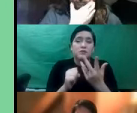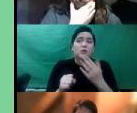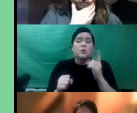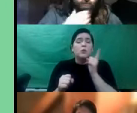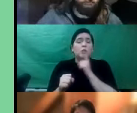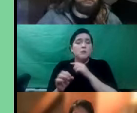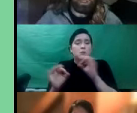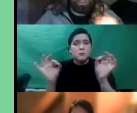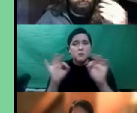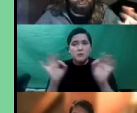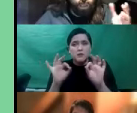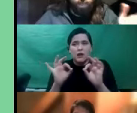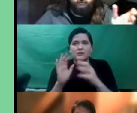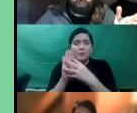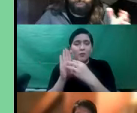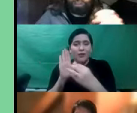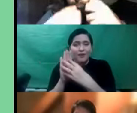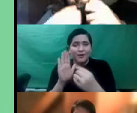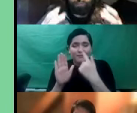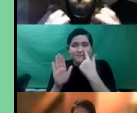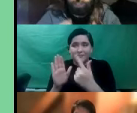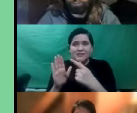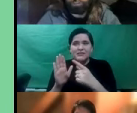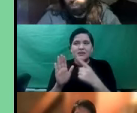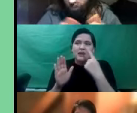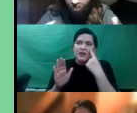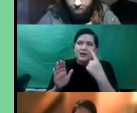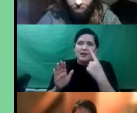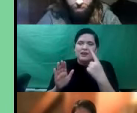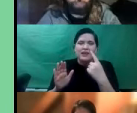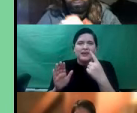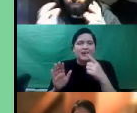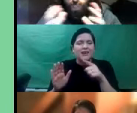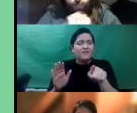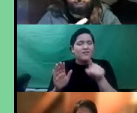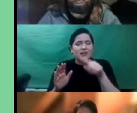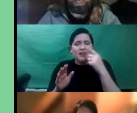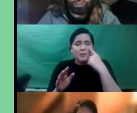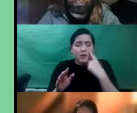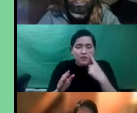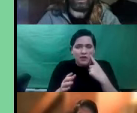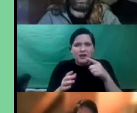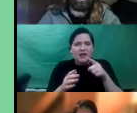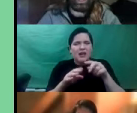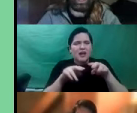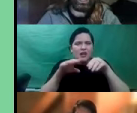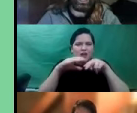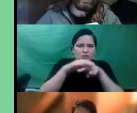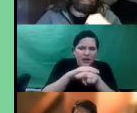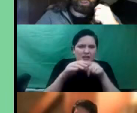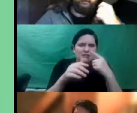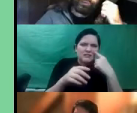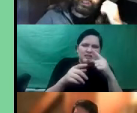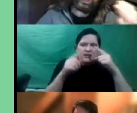resultados que encontramos con el modelo, es que el aumento de entropía que se observa empíricamente en los estudios con magnetoencefalograma, resonancia magnética, podría